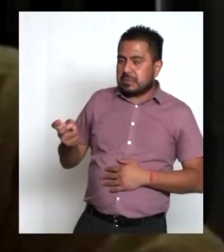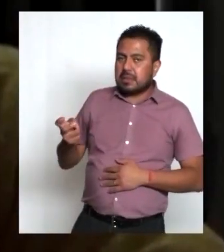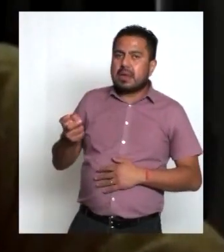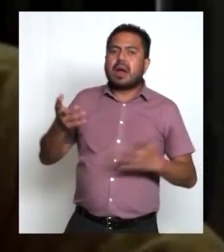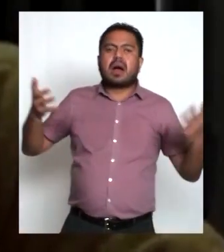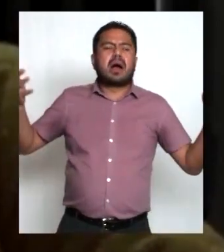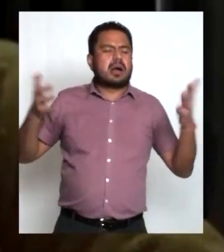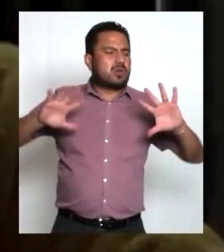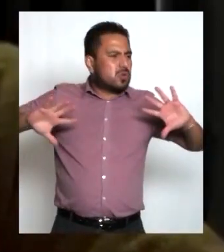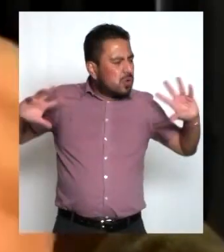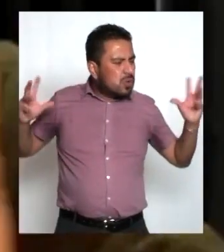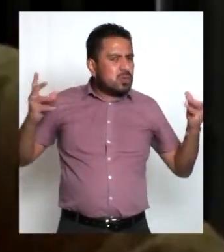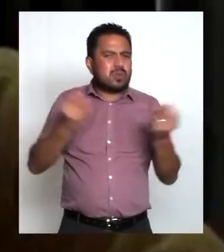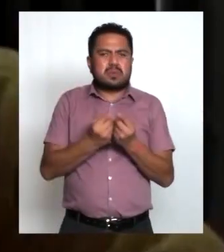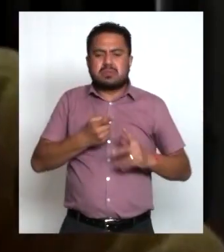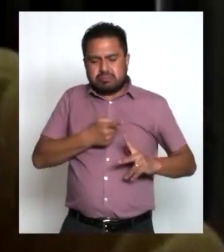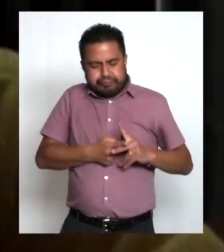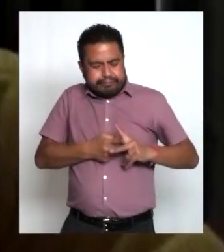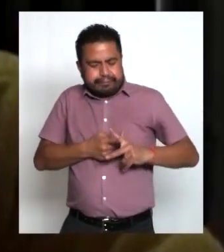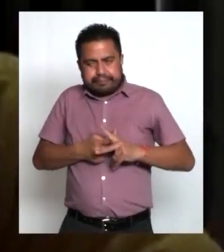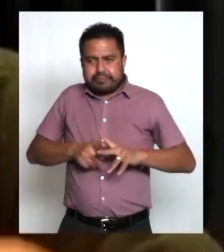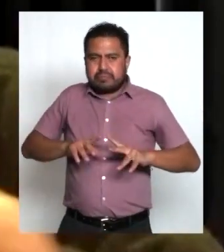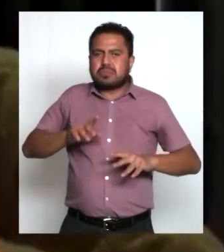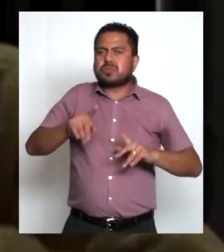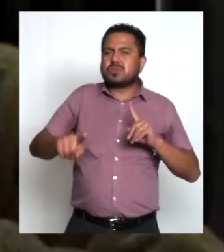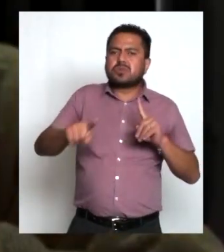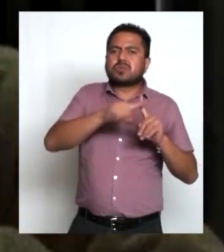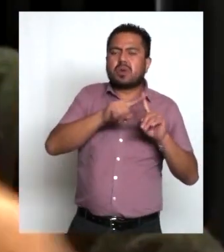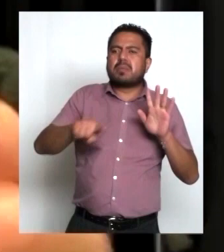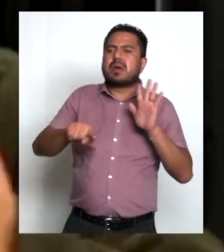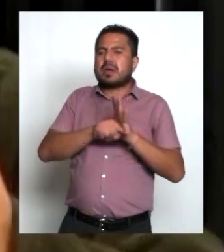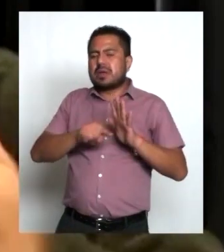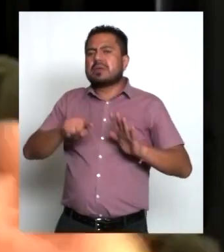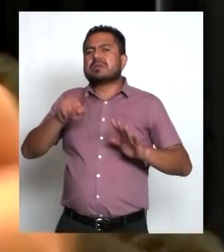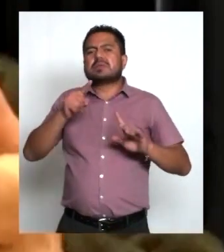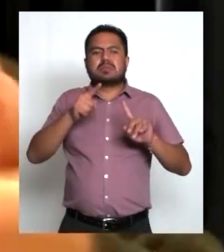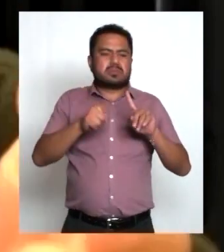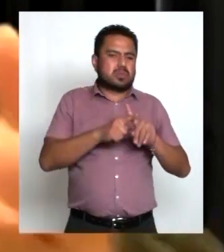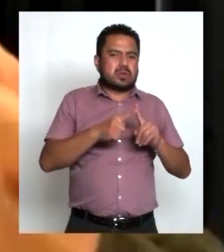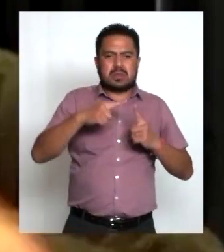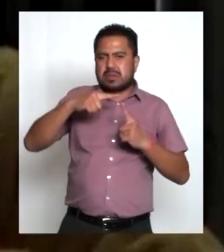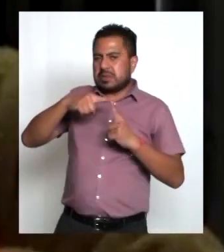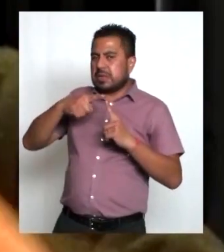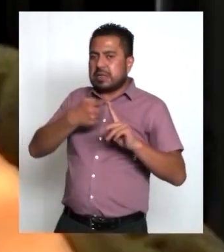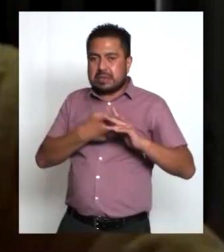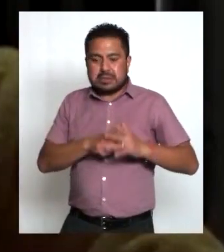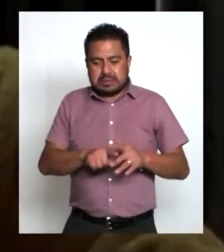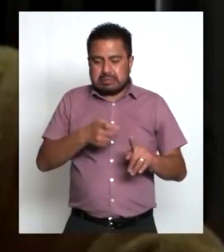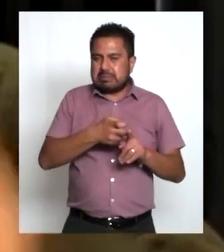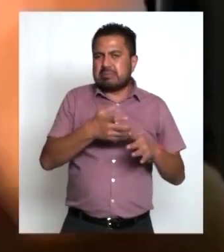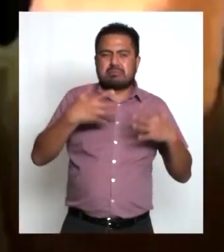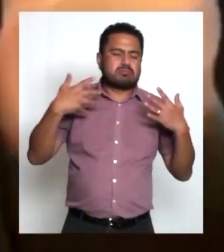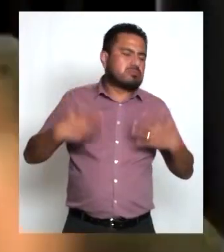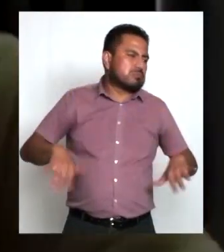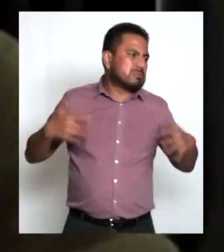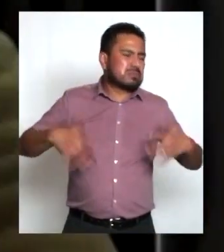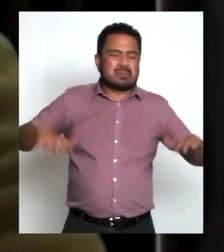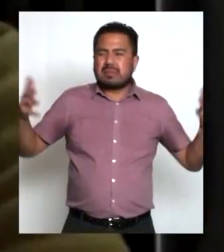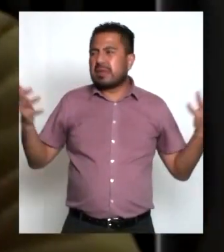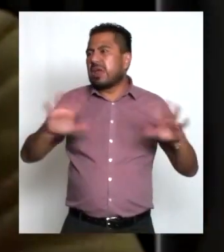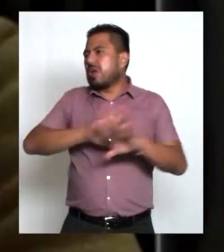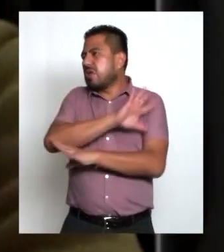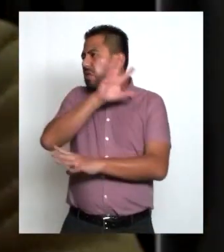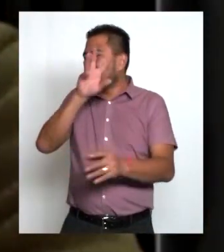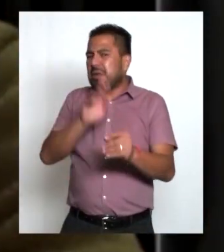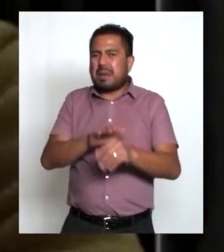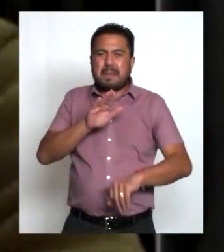estas se hacen todas las demás operaciones, es decir, suma, resta, multiplicación y división, y a partir de ahí se hacen